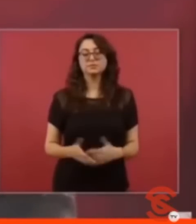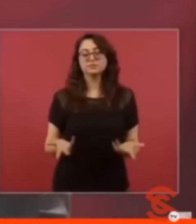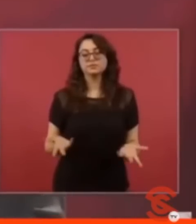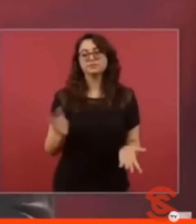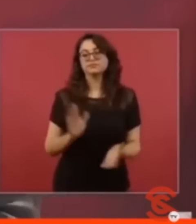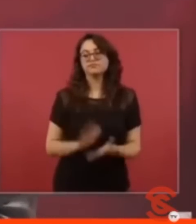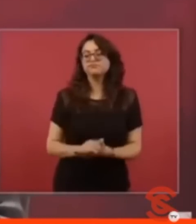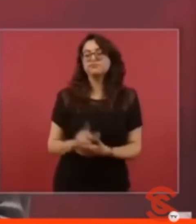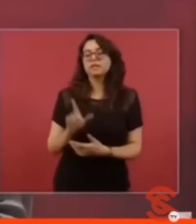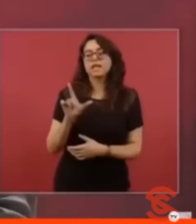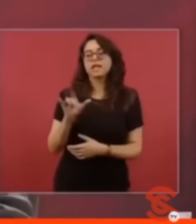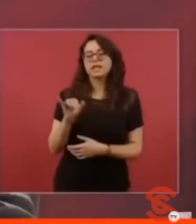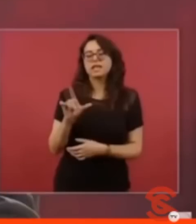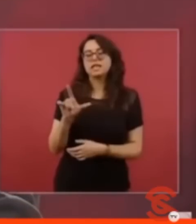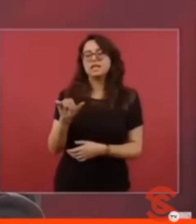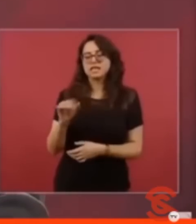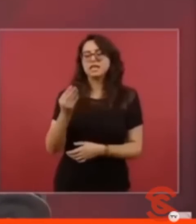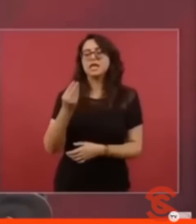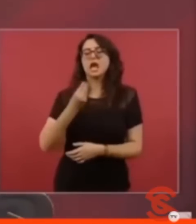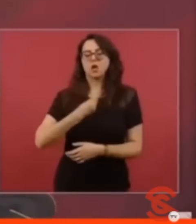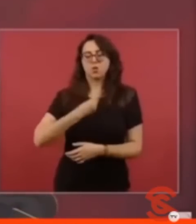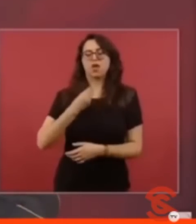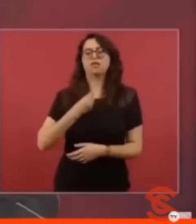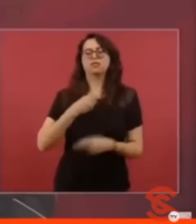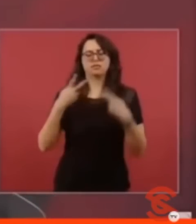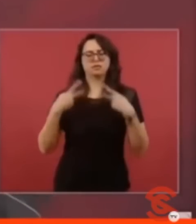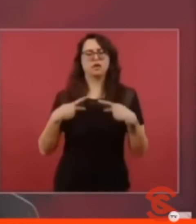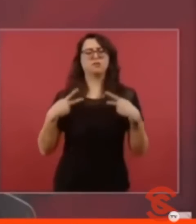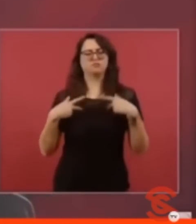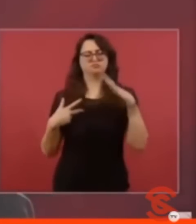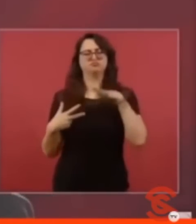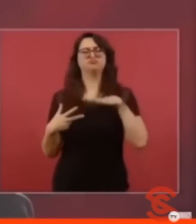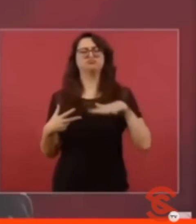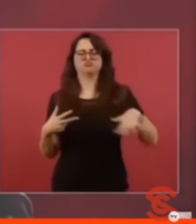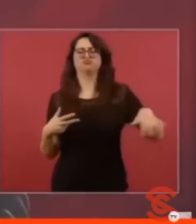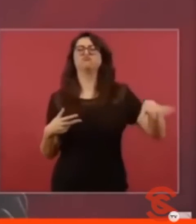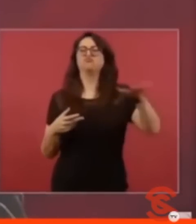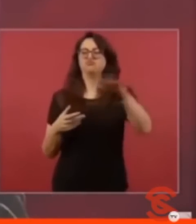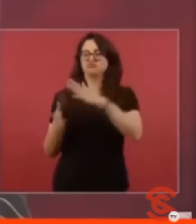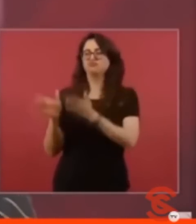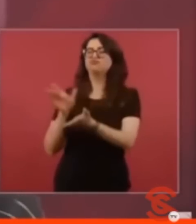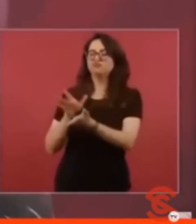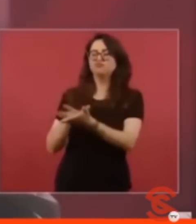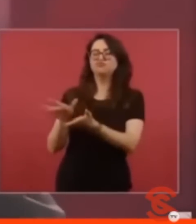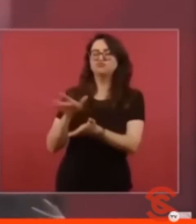Lili, aguanta, el pueblo se levanta.